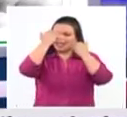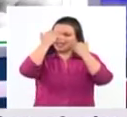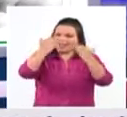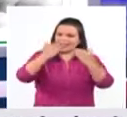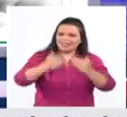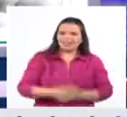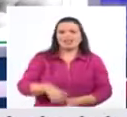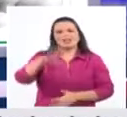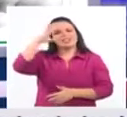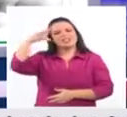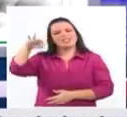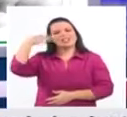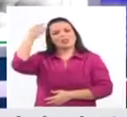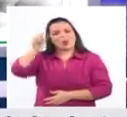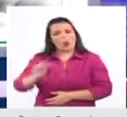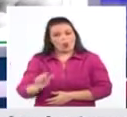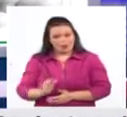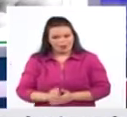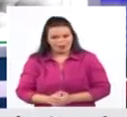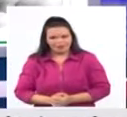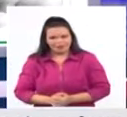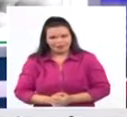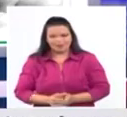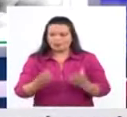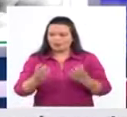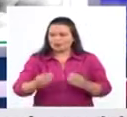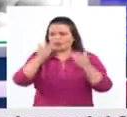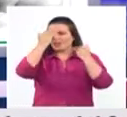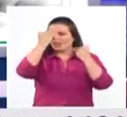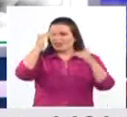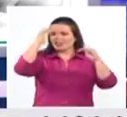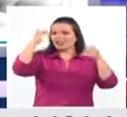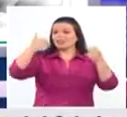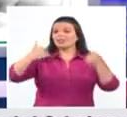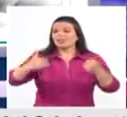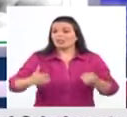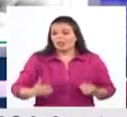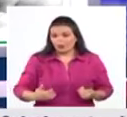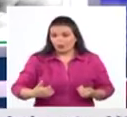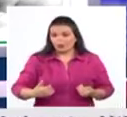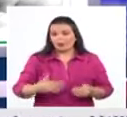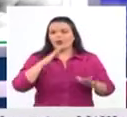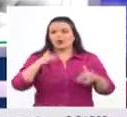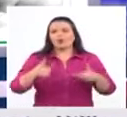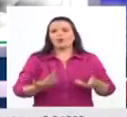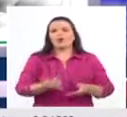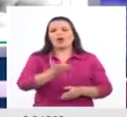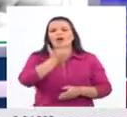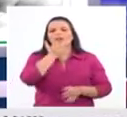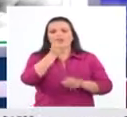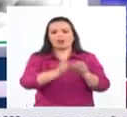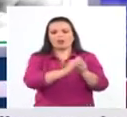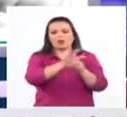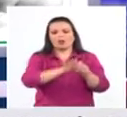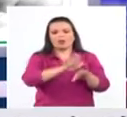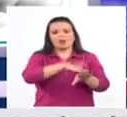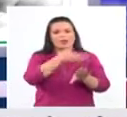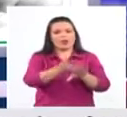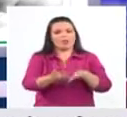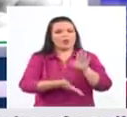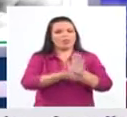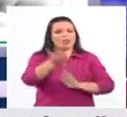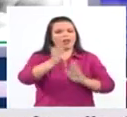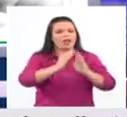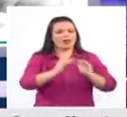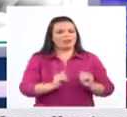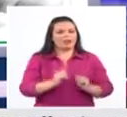Hernández, especialista en psicología de la salud, sobre las secuelas en la salud mental de COVID-19. Nosotros